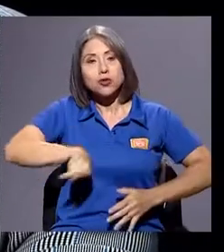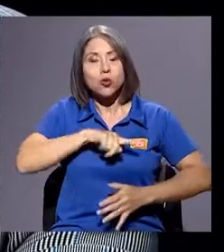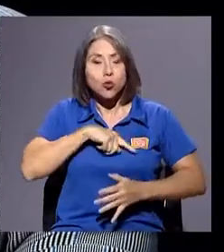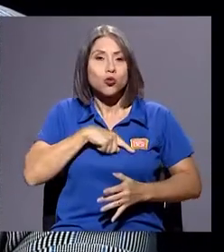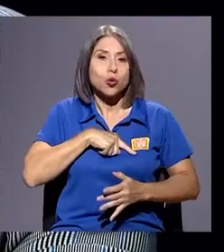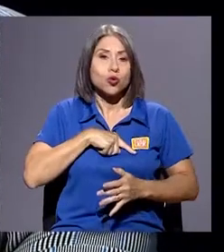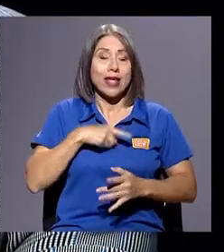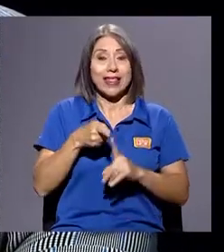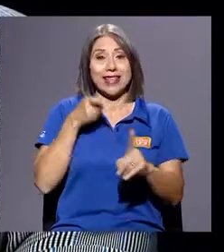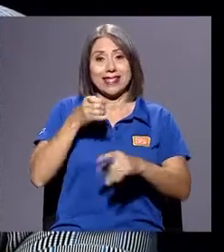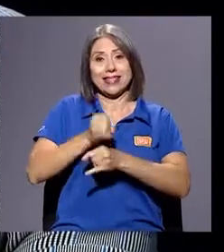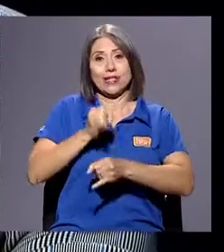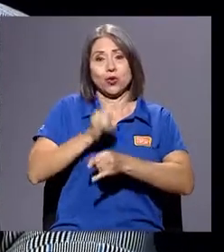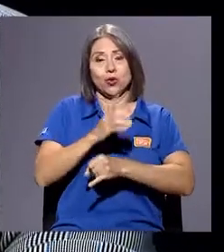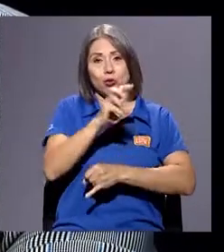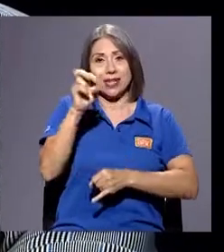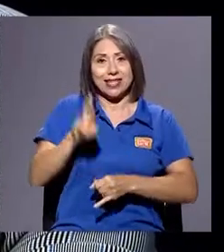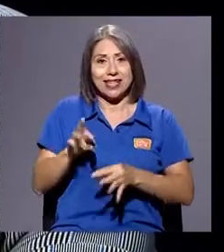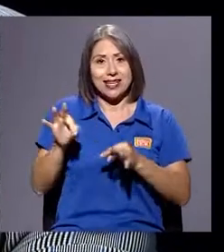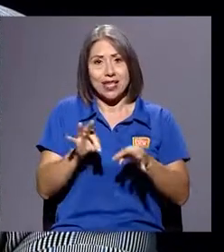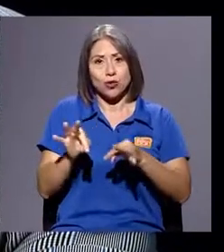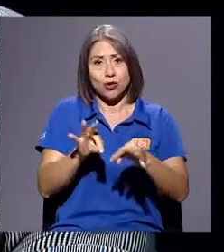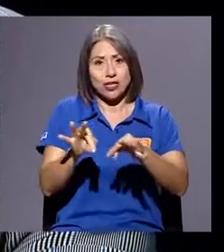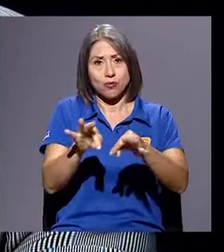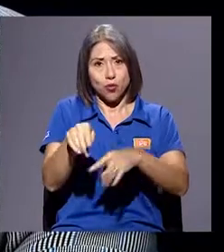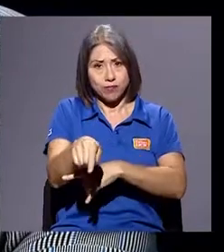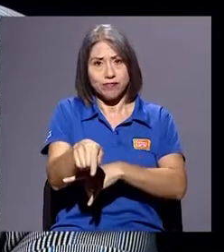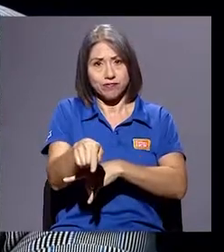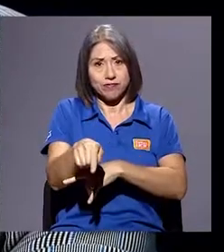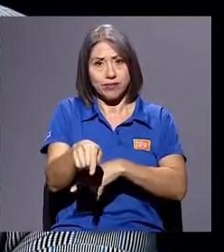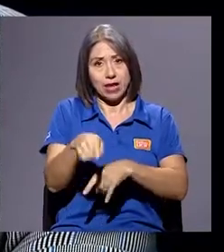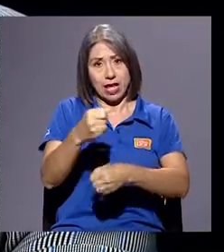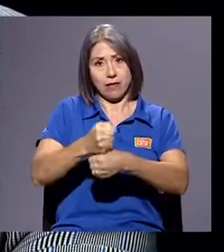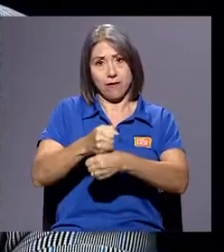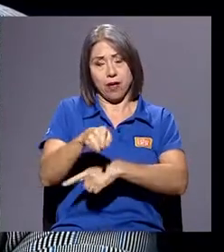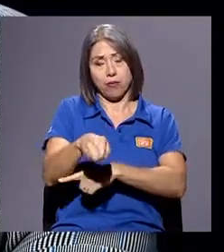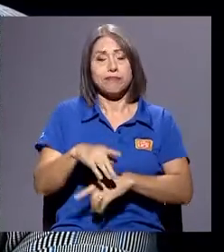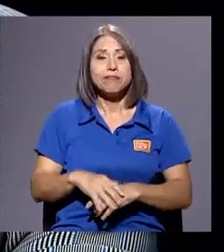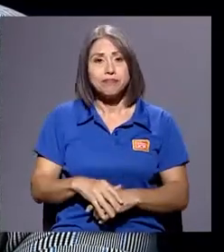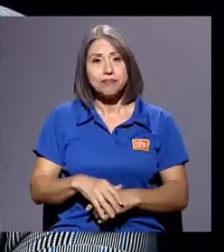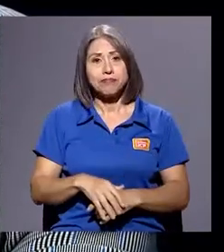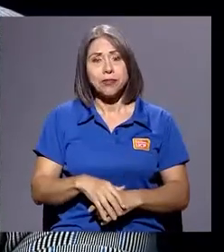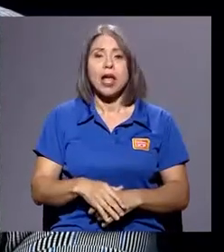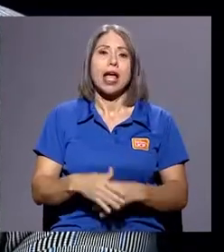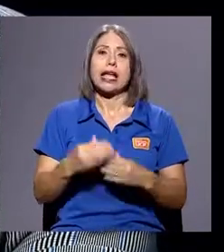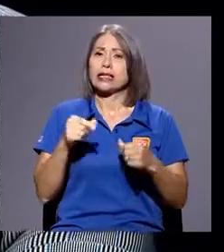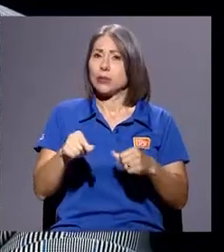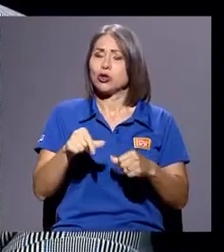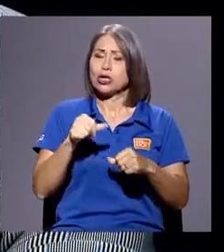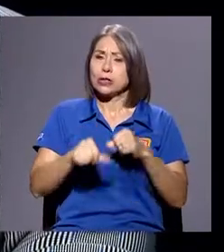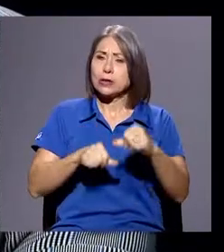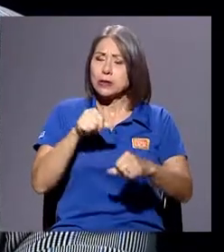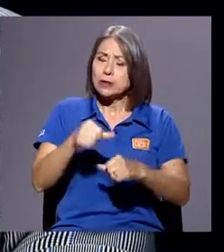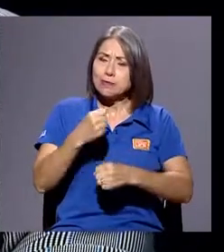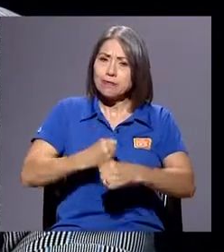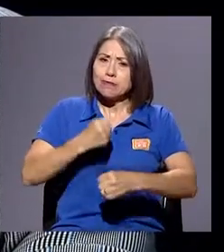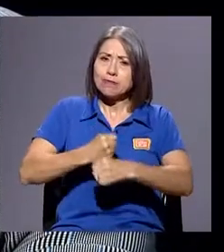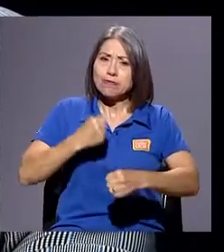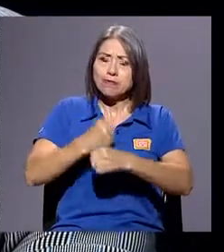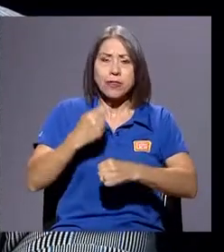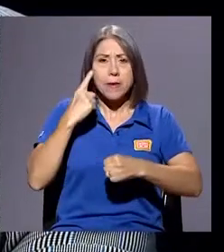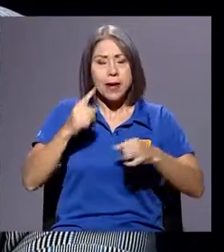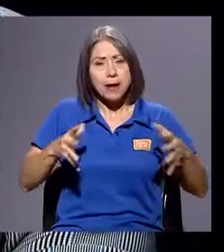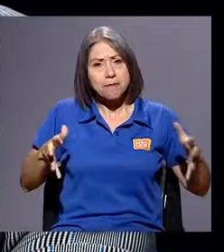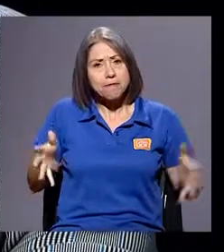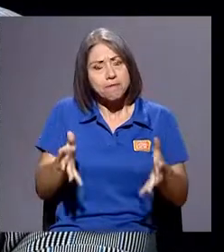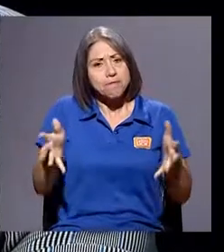el Instituto Costarricense de Turismo, que es una posición en la que también estoy, arduos intentos para empujar bastante para